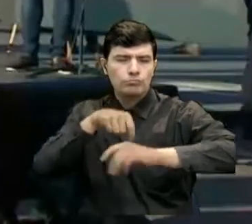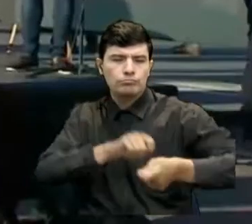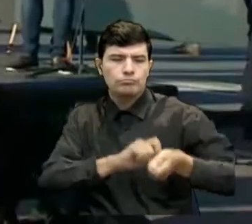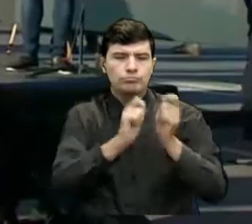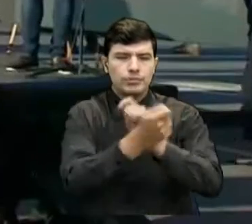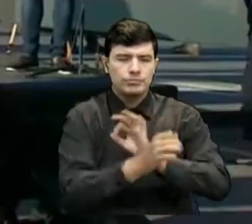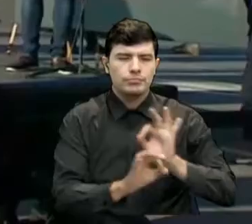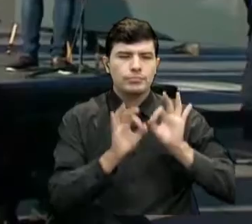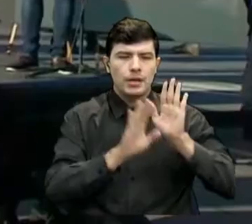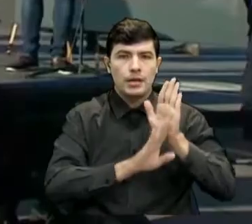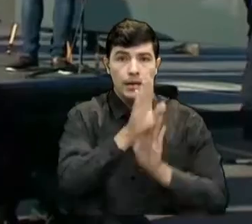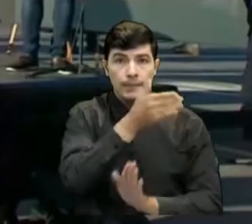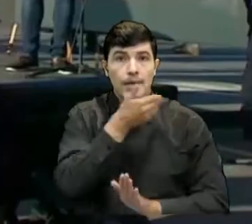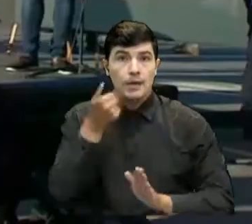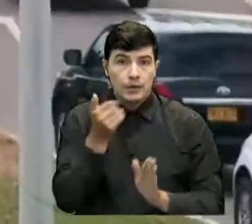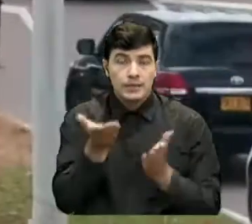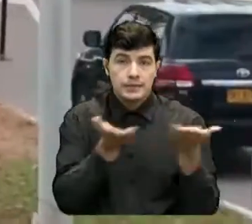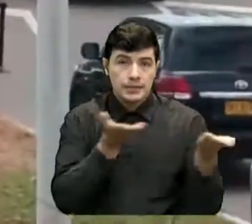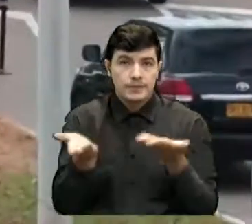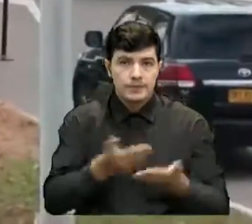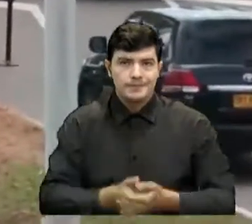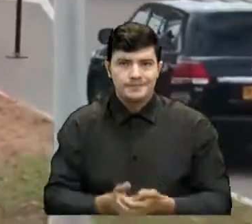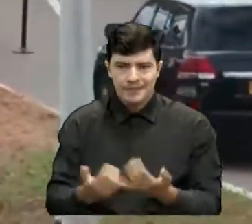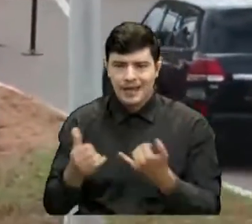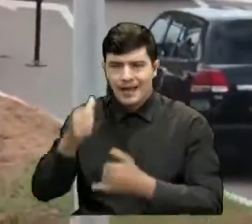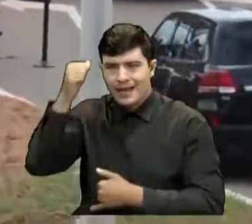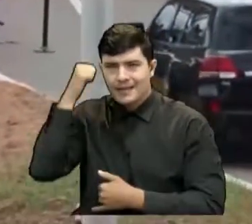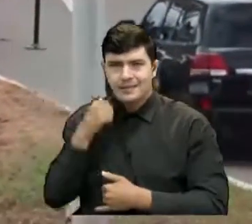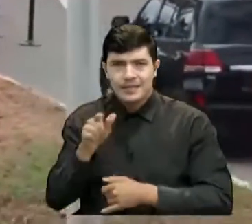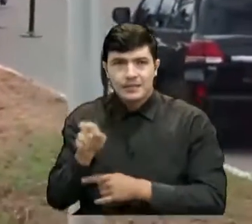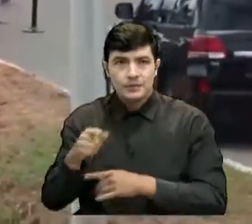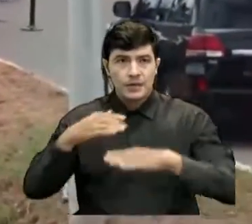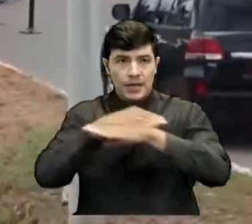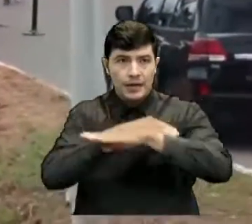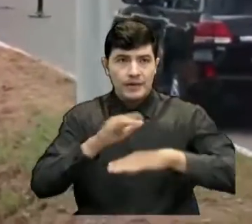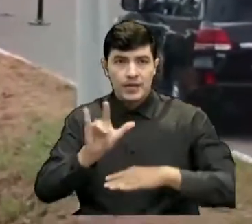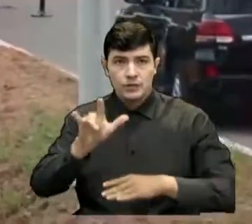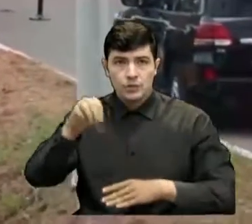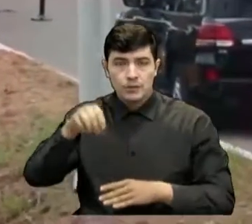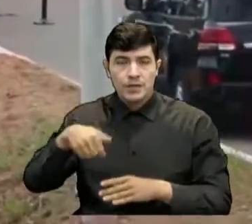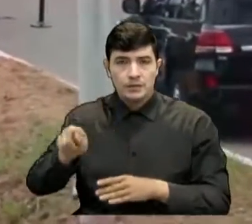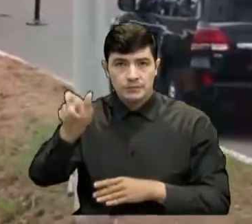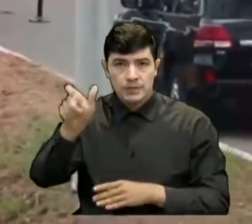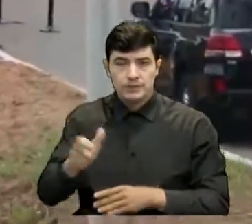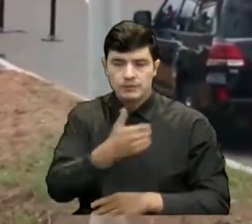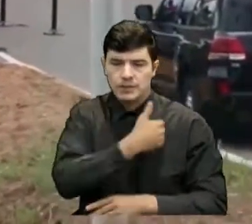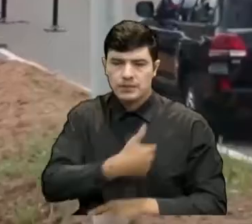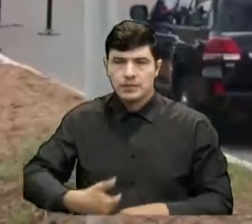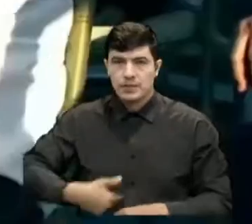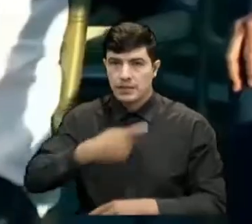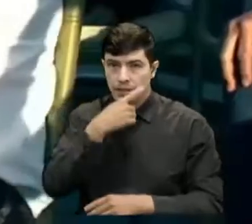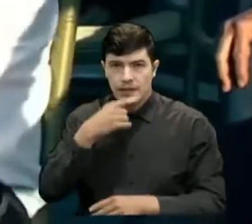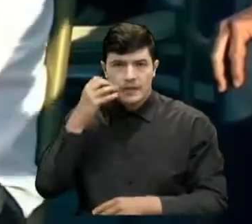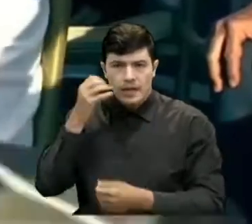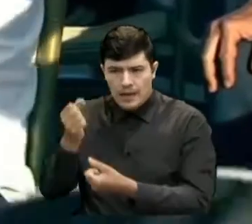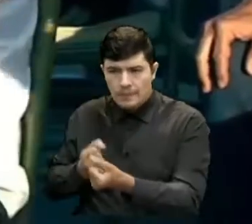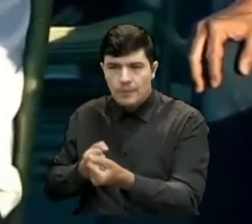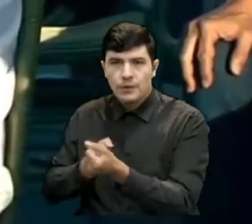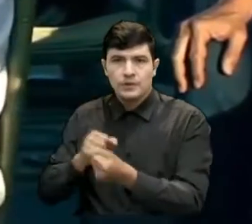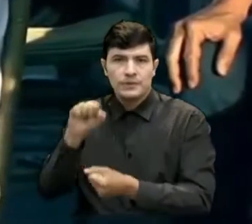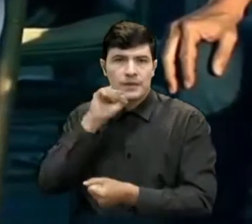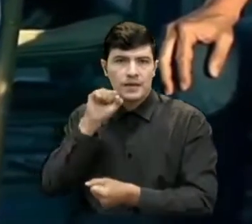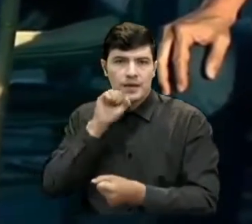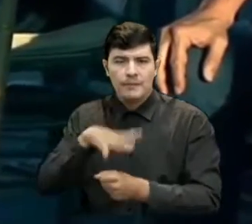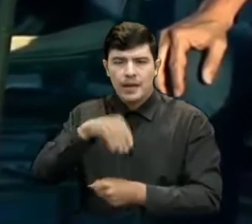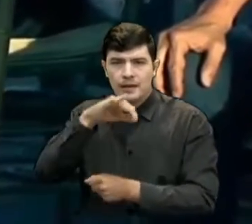En acto protocolario fue entregado el tramo de la Gran Vía Yuma, donde el presidente Iván Duque da un total respaldo a Barranca Bermeja y el Magdalena Medio